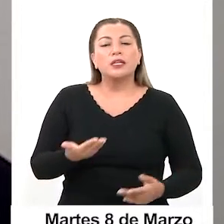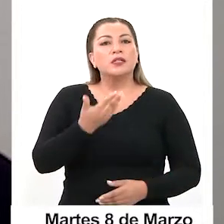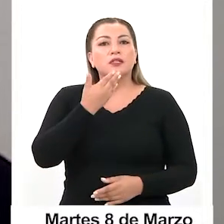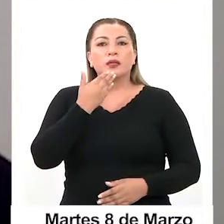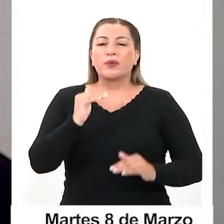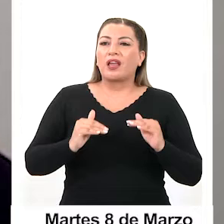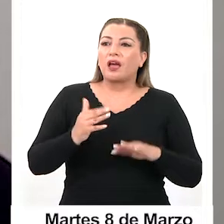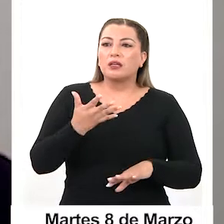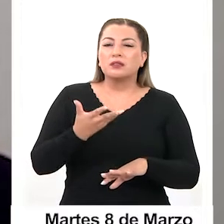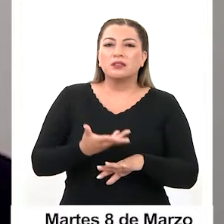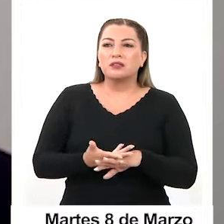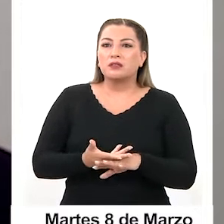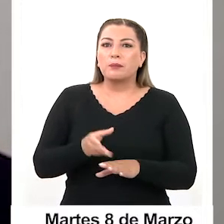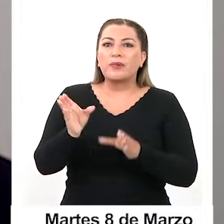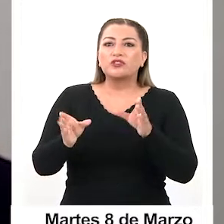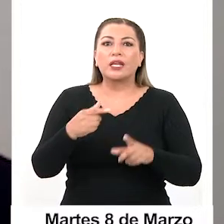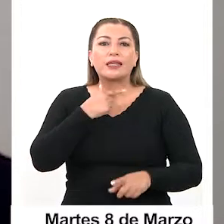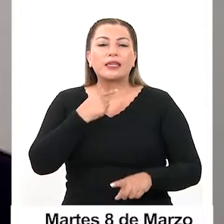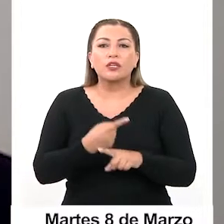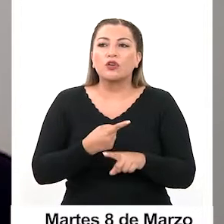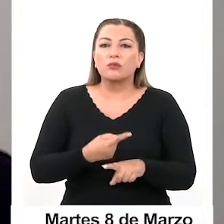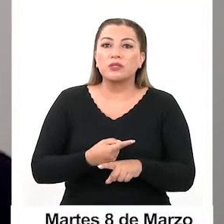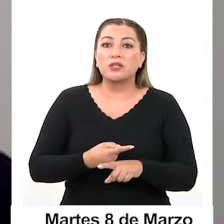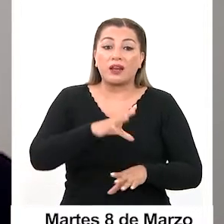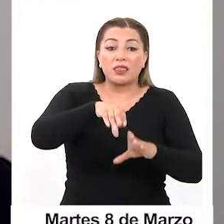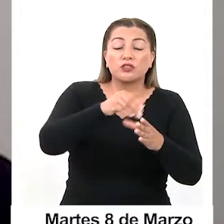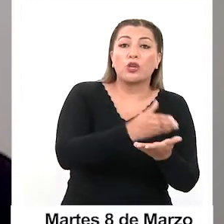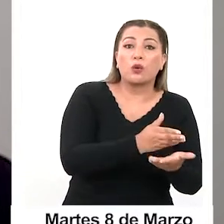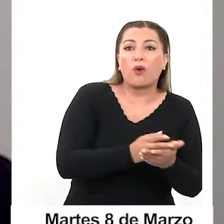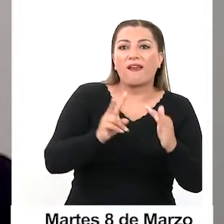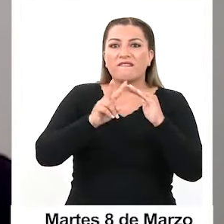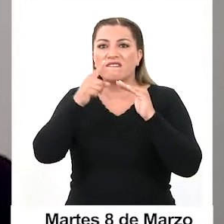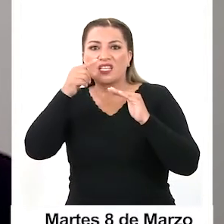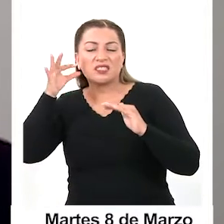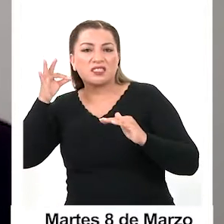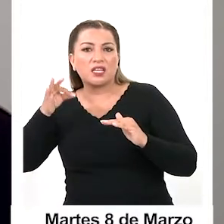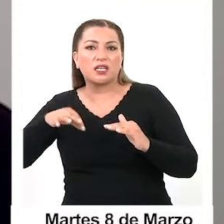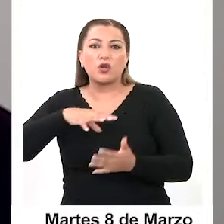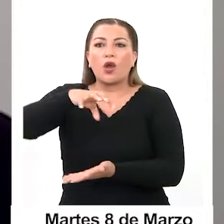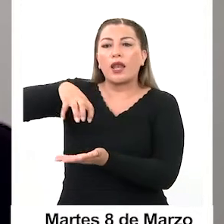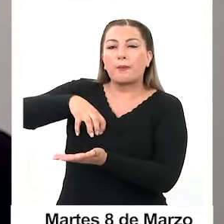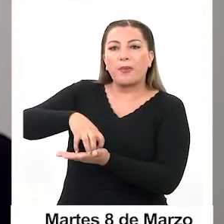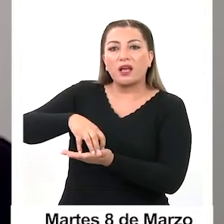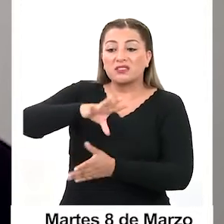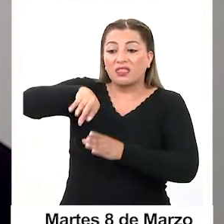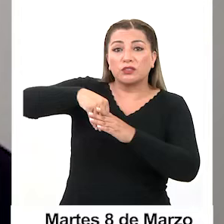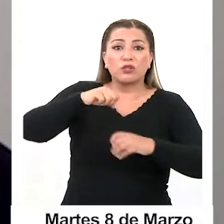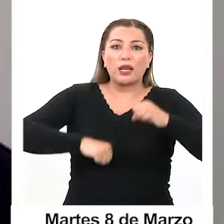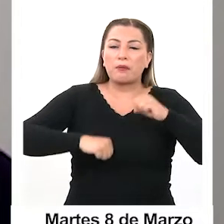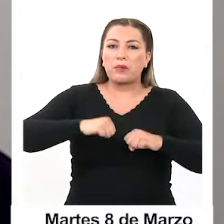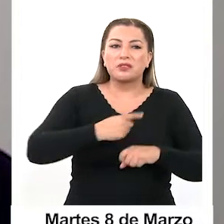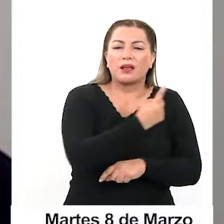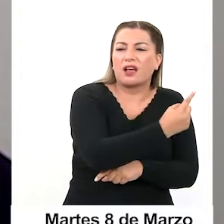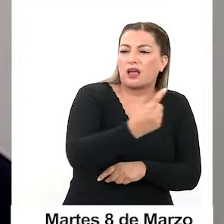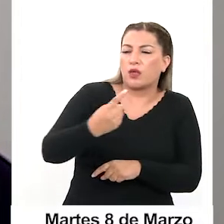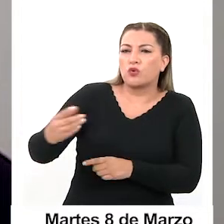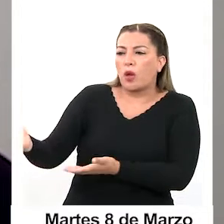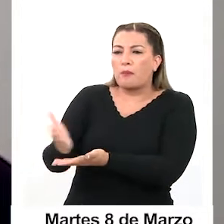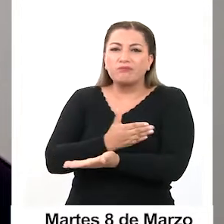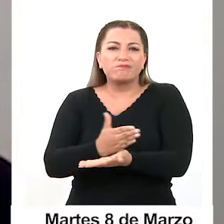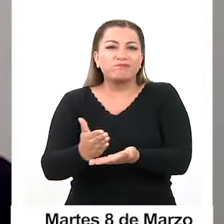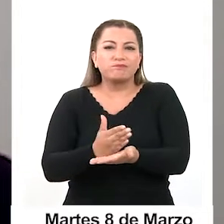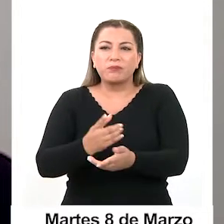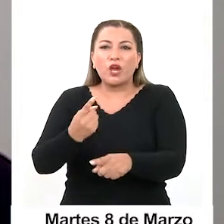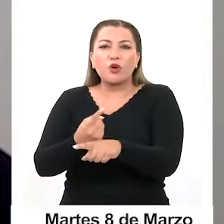también veíamos mucha gente con ganas de conversar, en muchas escuelas, vecinos, en muchos parques, las mismas empresas muchas veces se pusieron a organizar